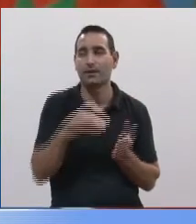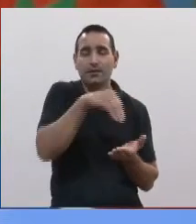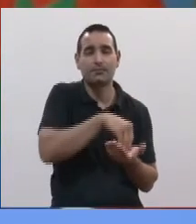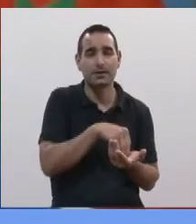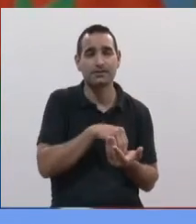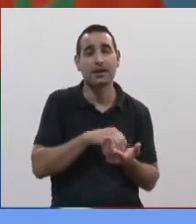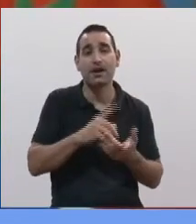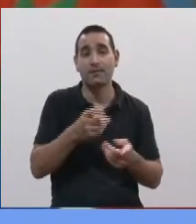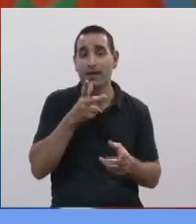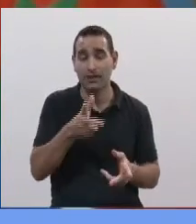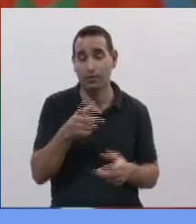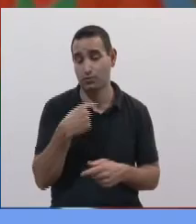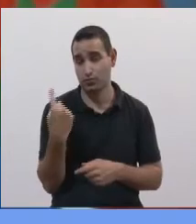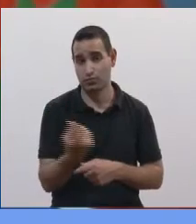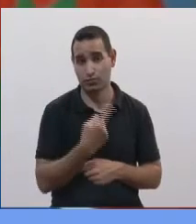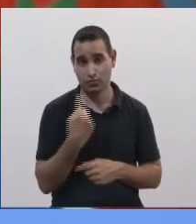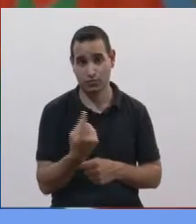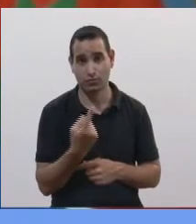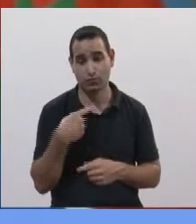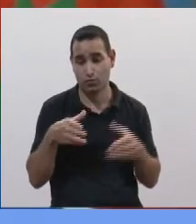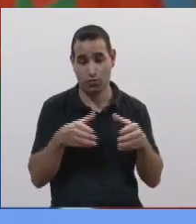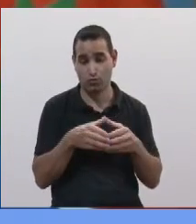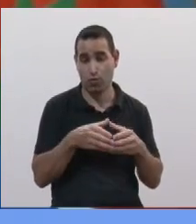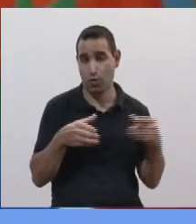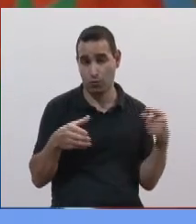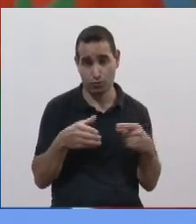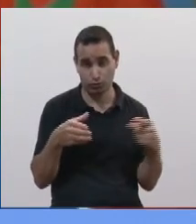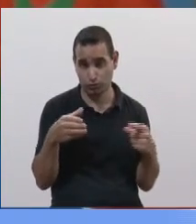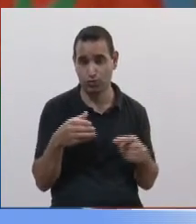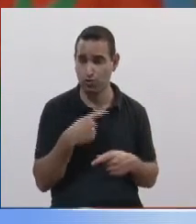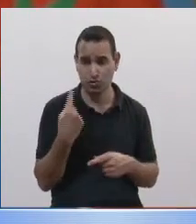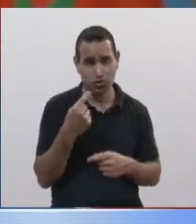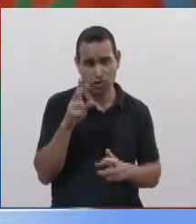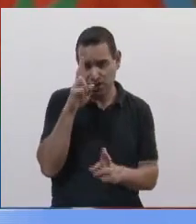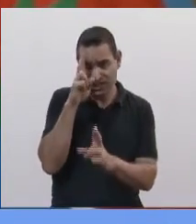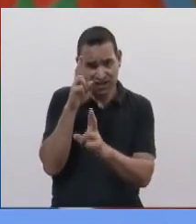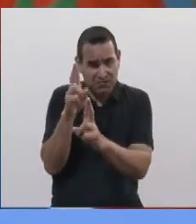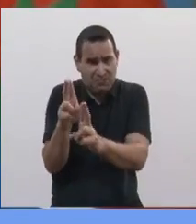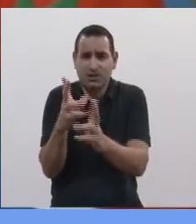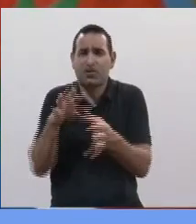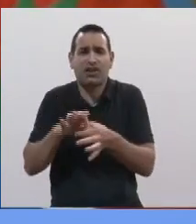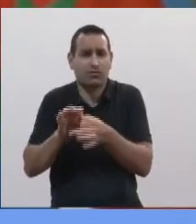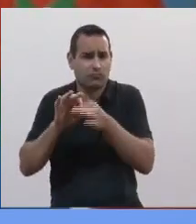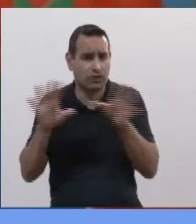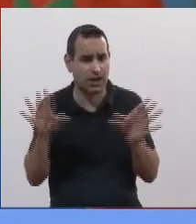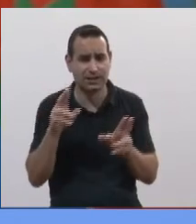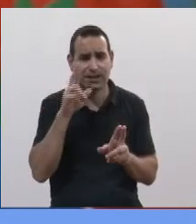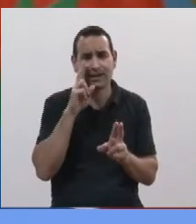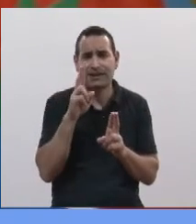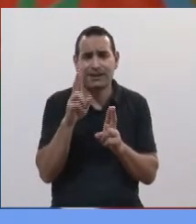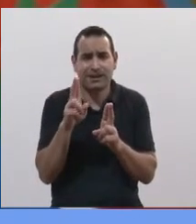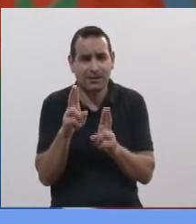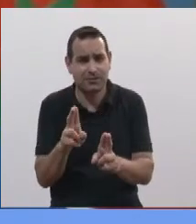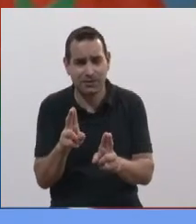también les digo que nosotros, como oposición, que somos respetuosos del sistema democrático, respetuosos del